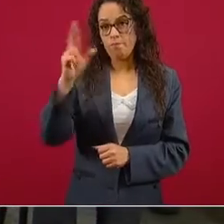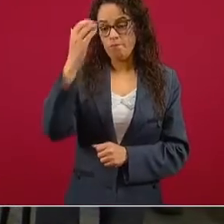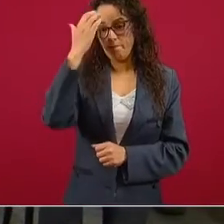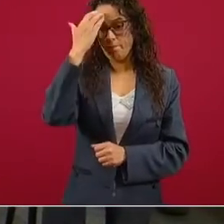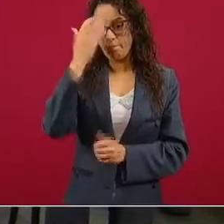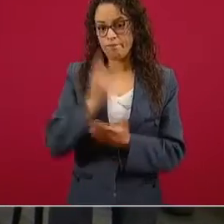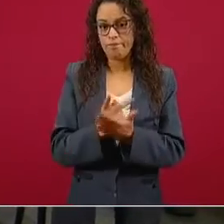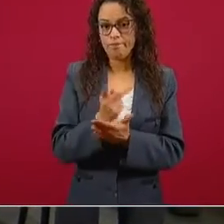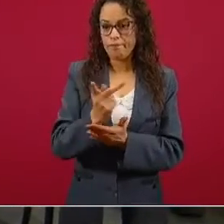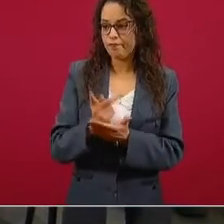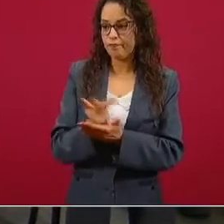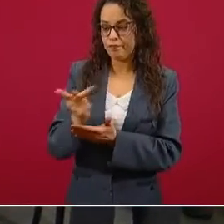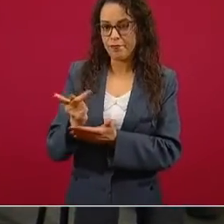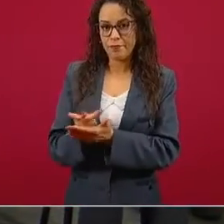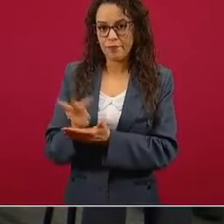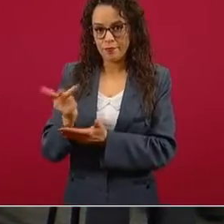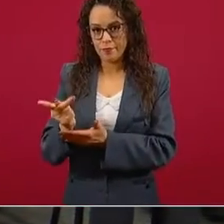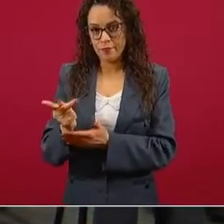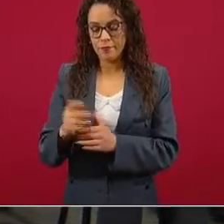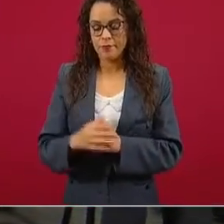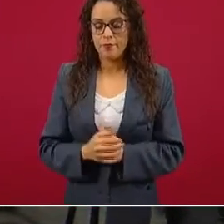reconocimientos a